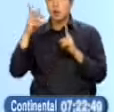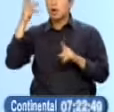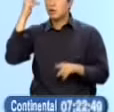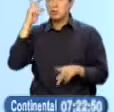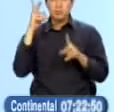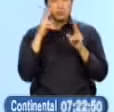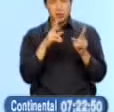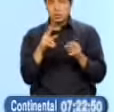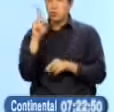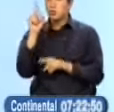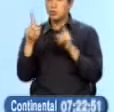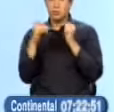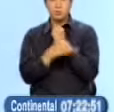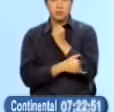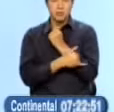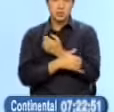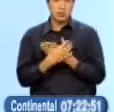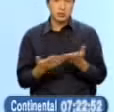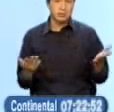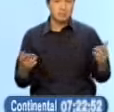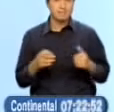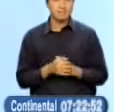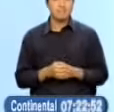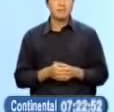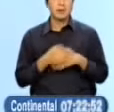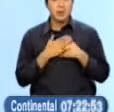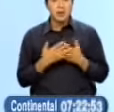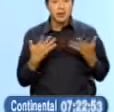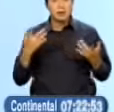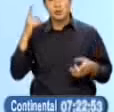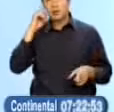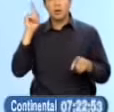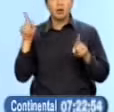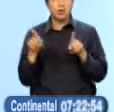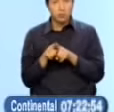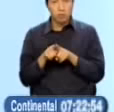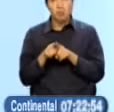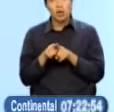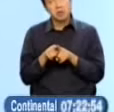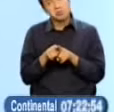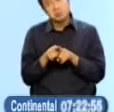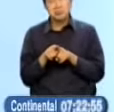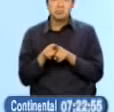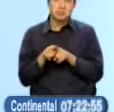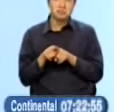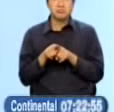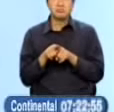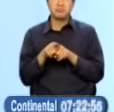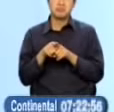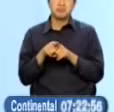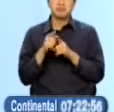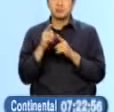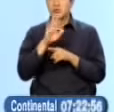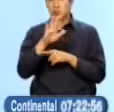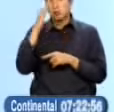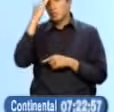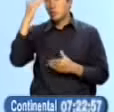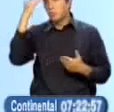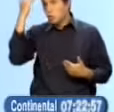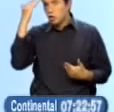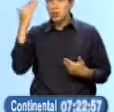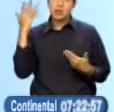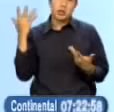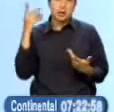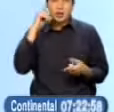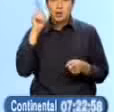momento en otros países entonces esa acción ese acuerdo que puede ser muy legítimo políticamente porque sabemos cómo se mueve la política y porque además